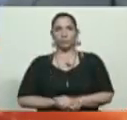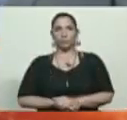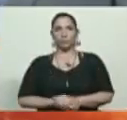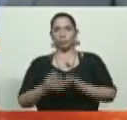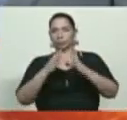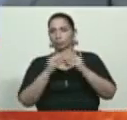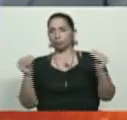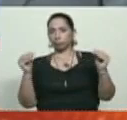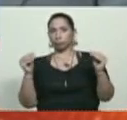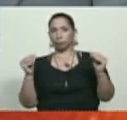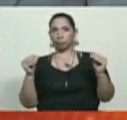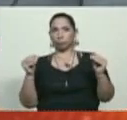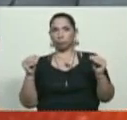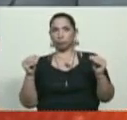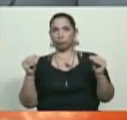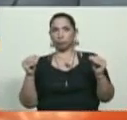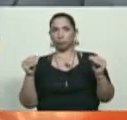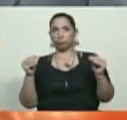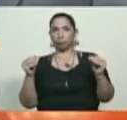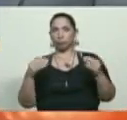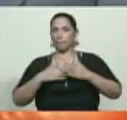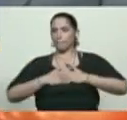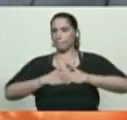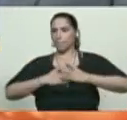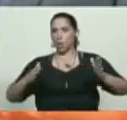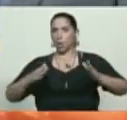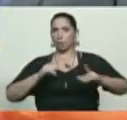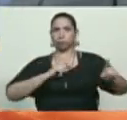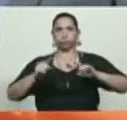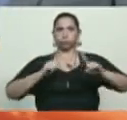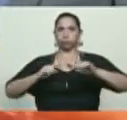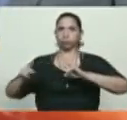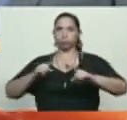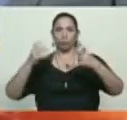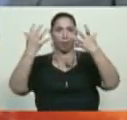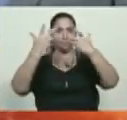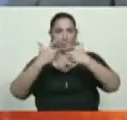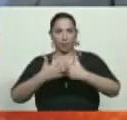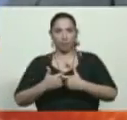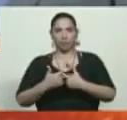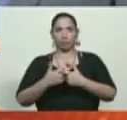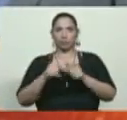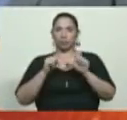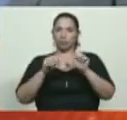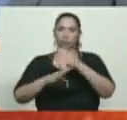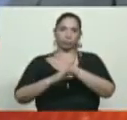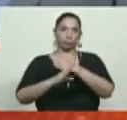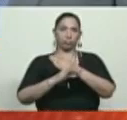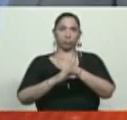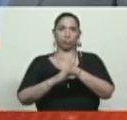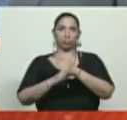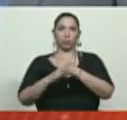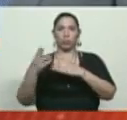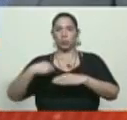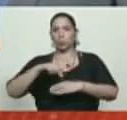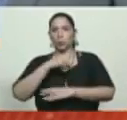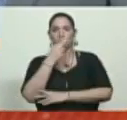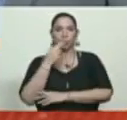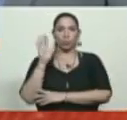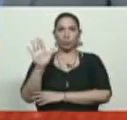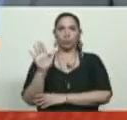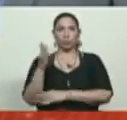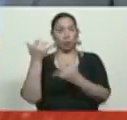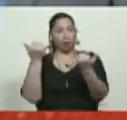todas las disposiciones operativas y administrativas para seguir adelante con nuestros compromisos.